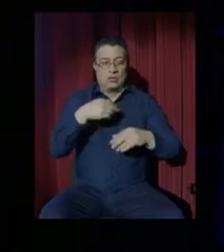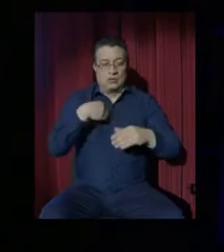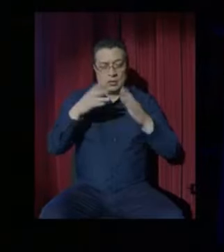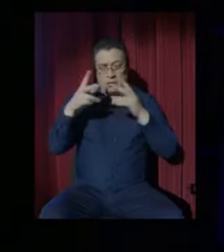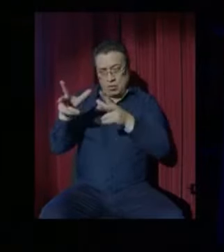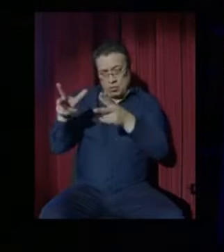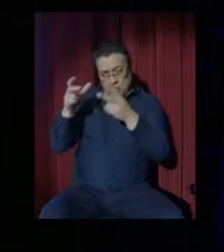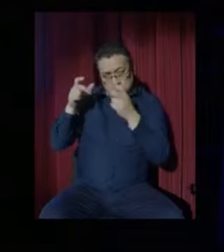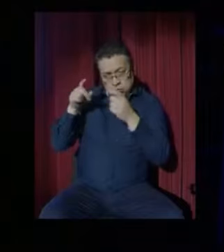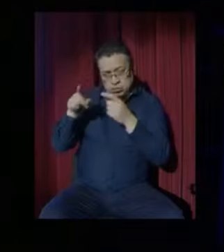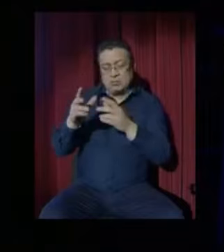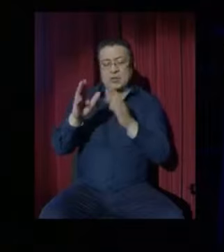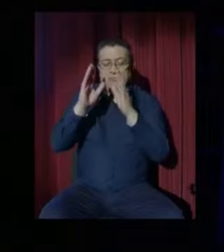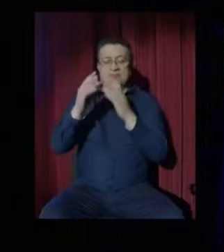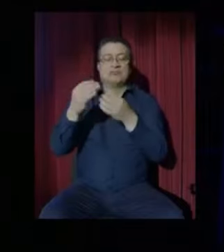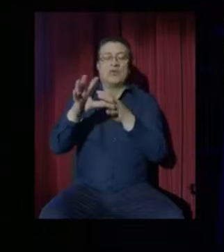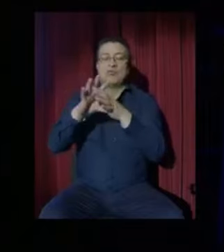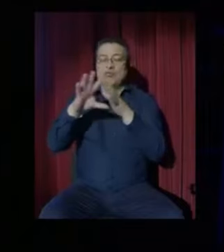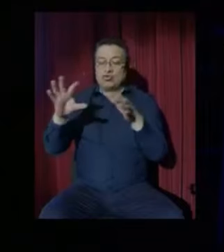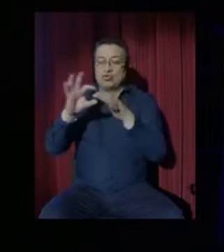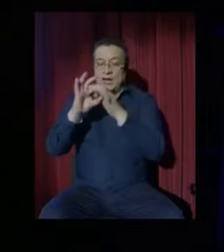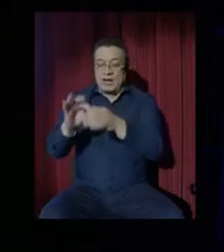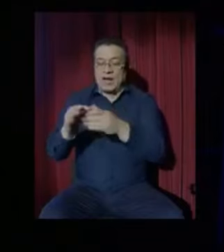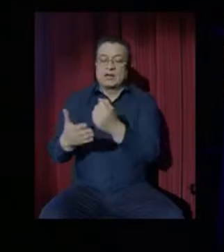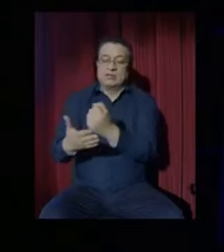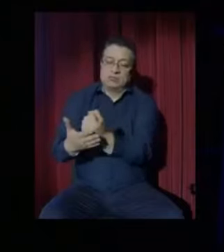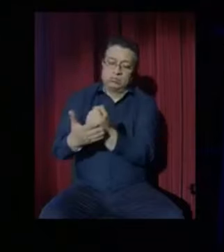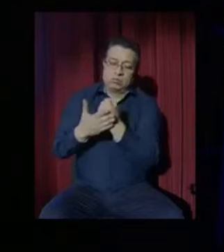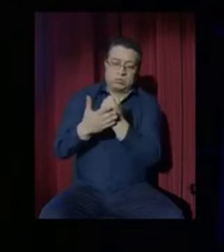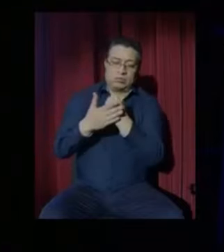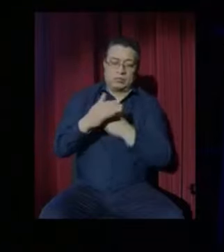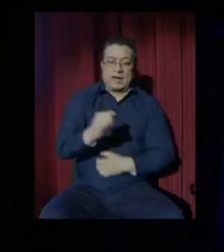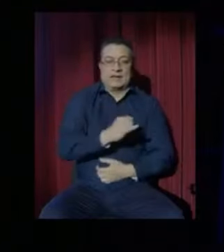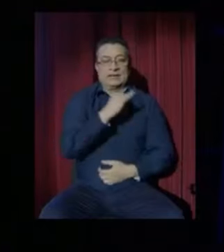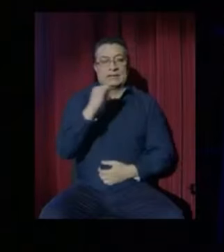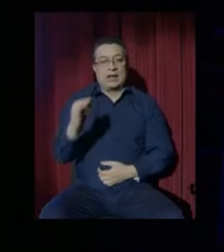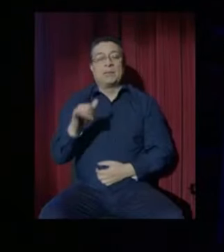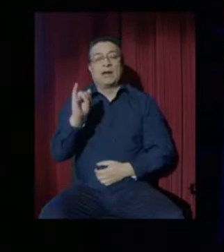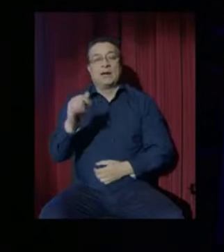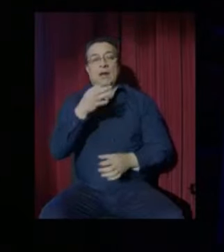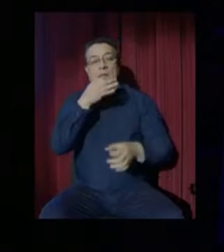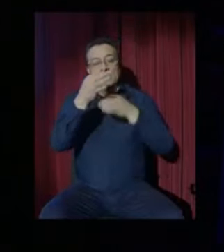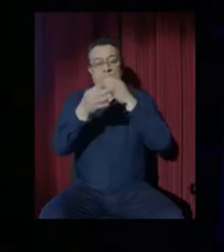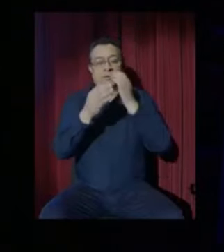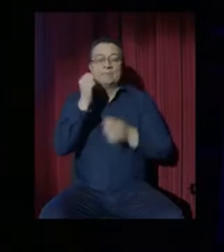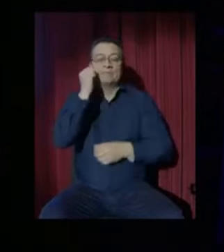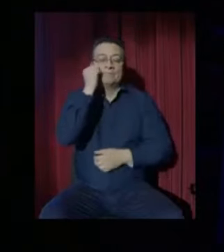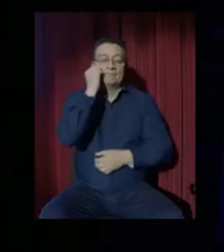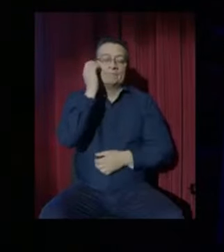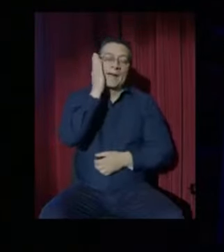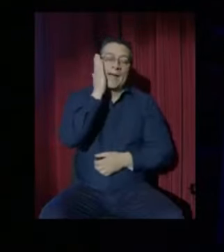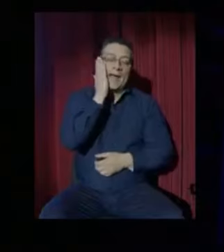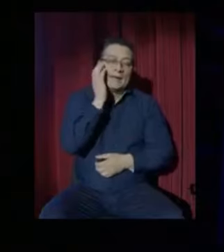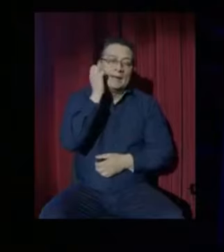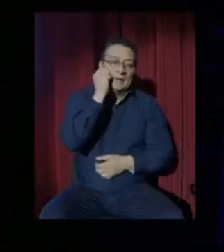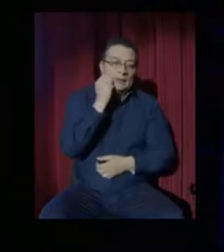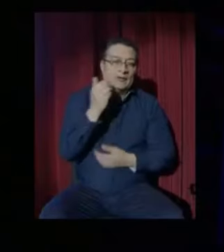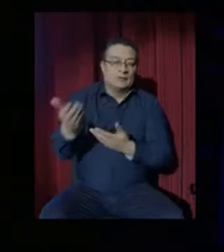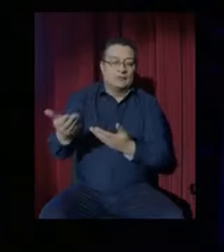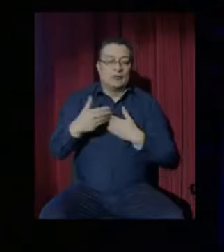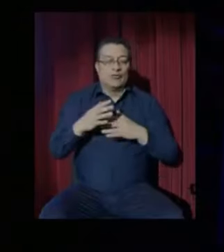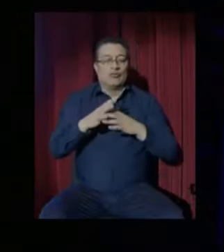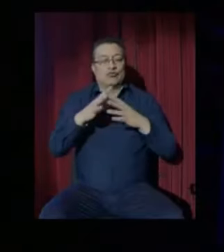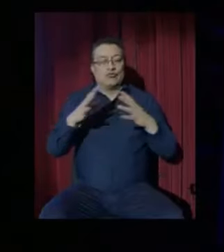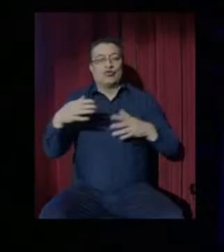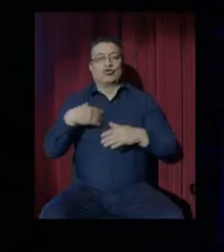Muchísimas gracias por facilitarnos eh Y por las palabras tan afectuosas que también entrega hacia